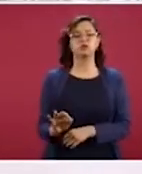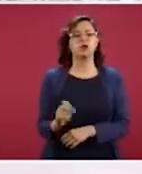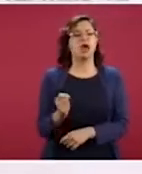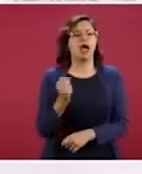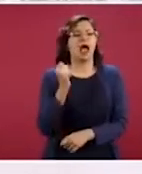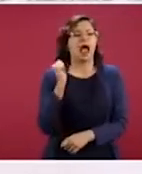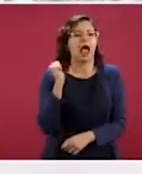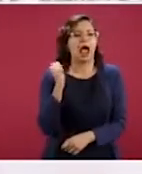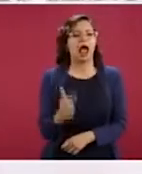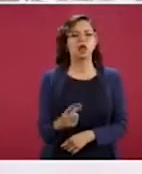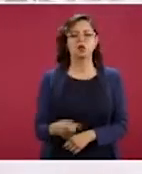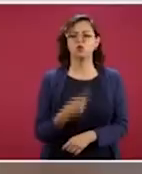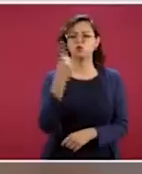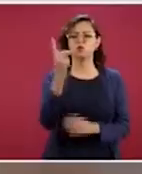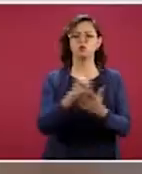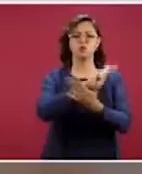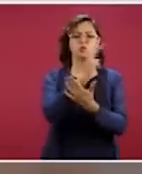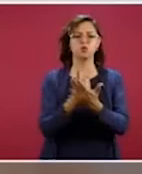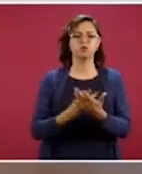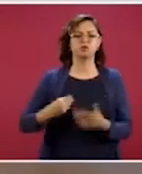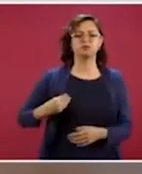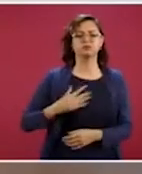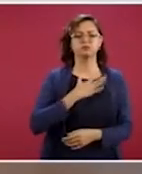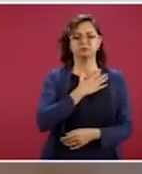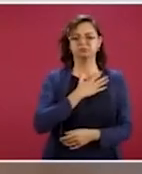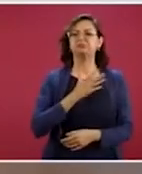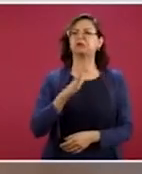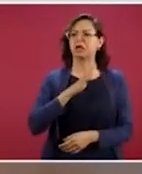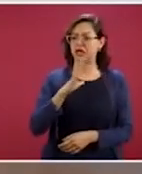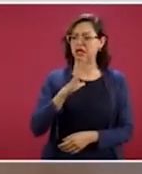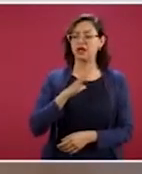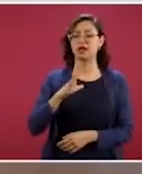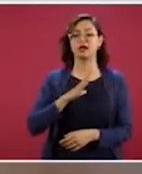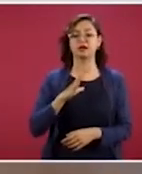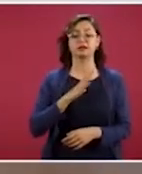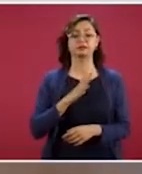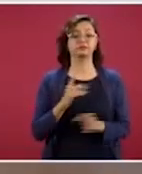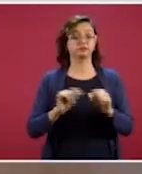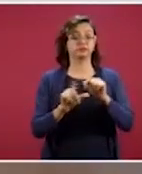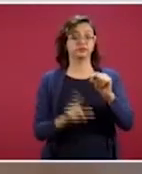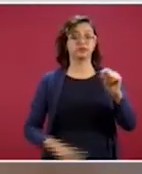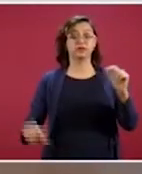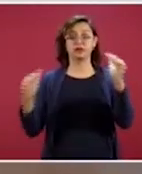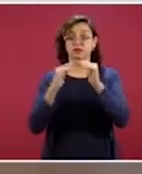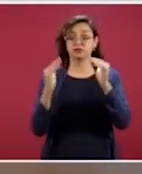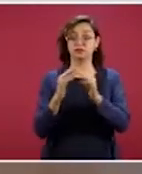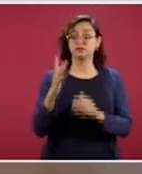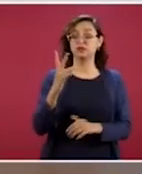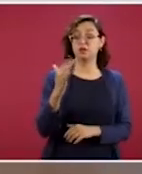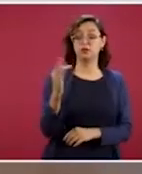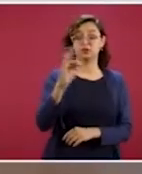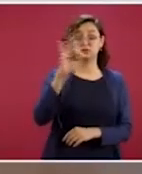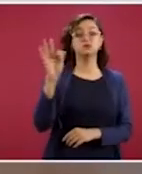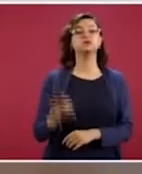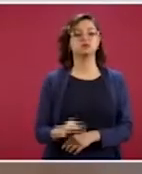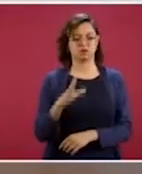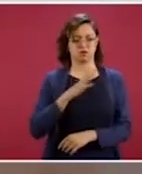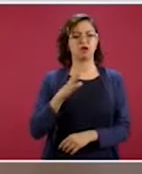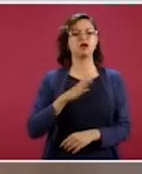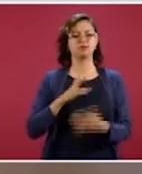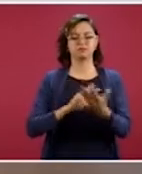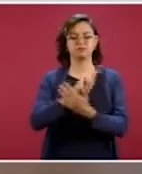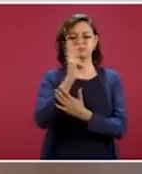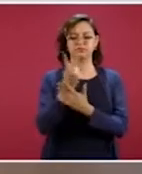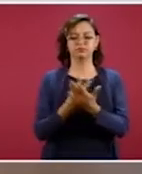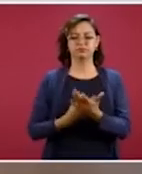programa de bienestar. En la mitad de todos los hogares, de todas las casas de México. Y